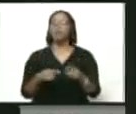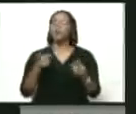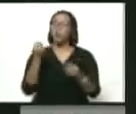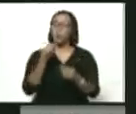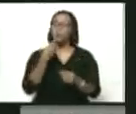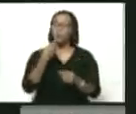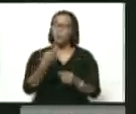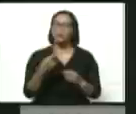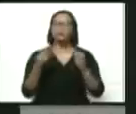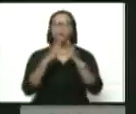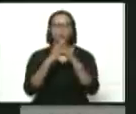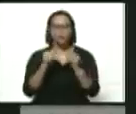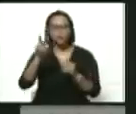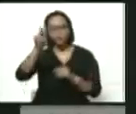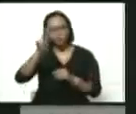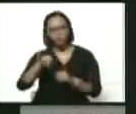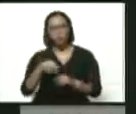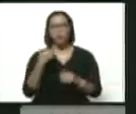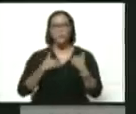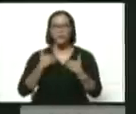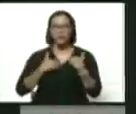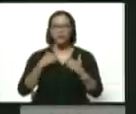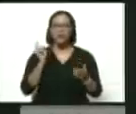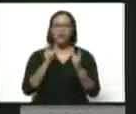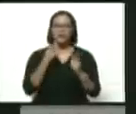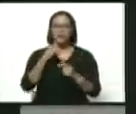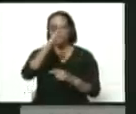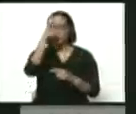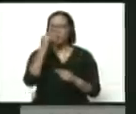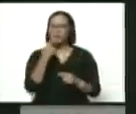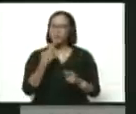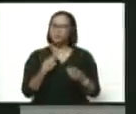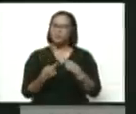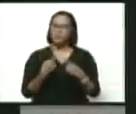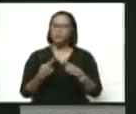dices ahí todos los miércoles, a veces Diosdado dice cosas,